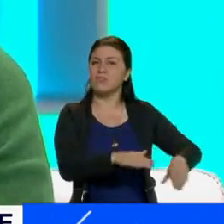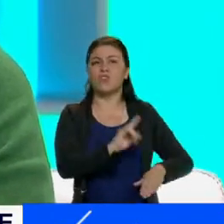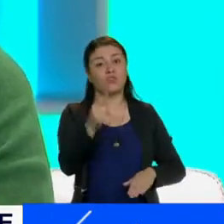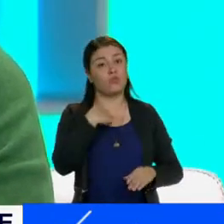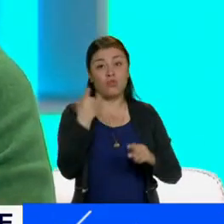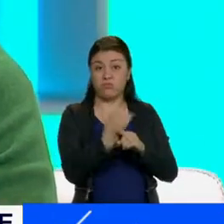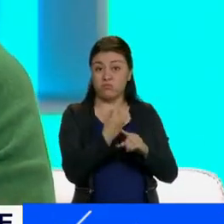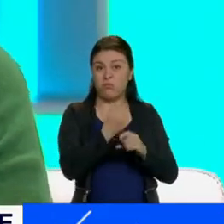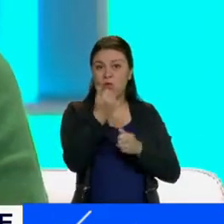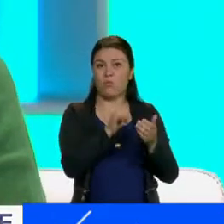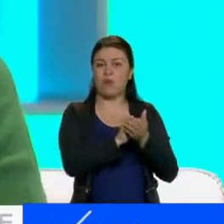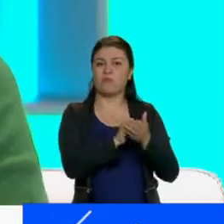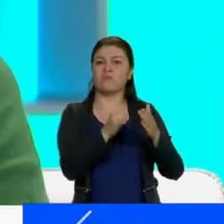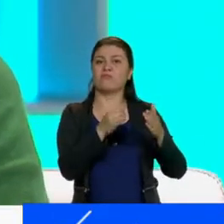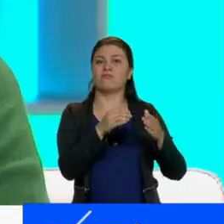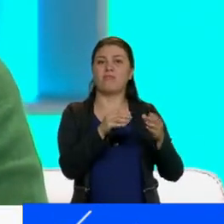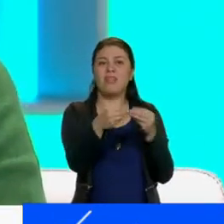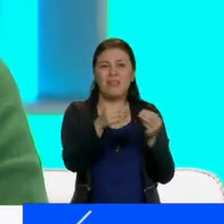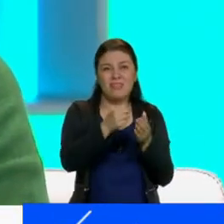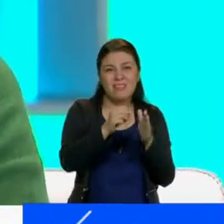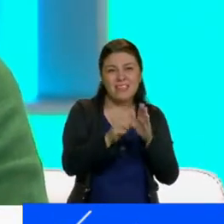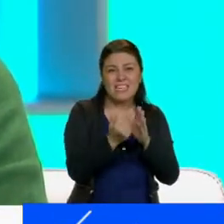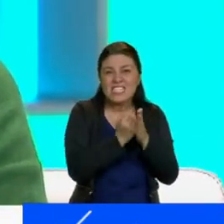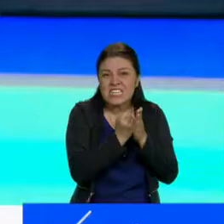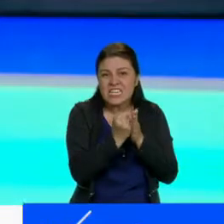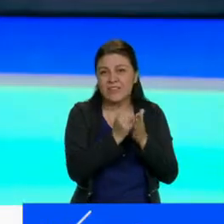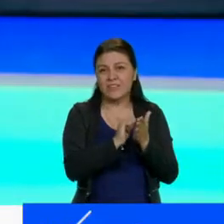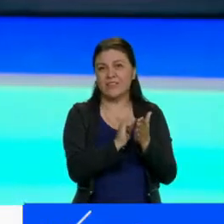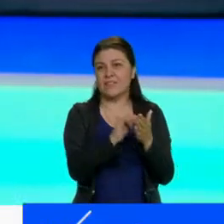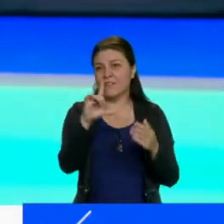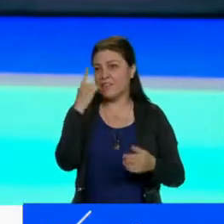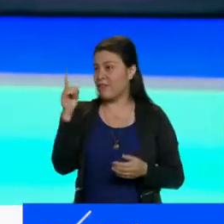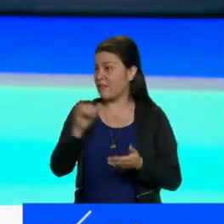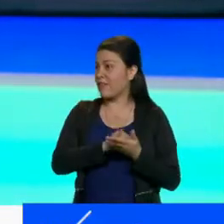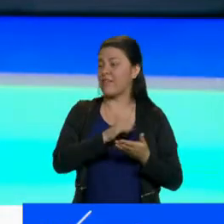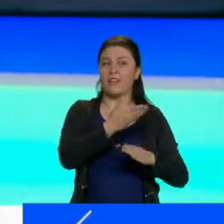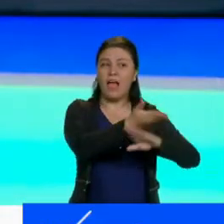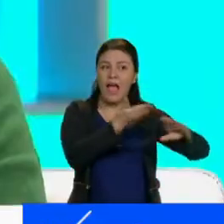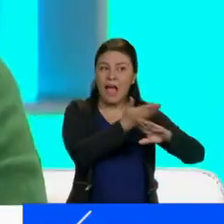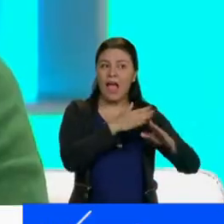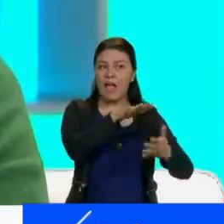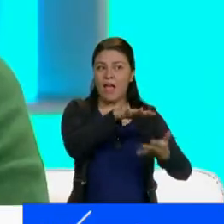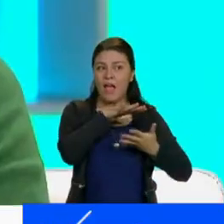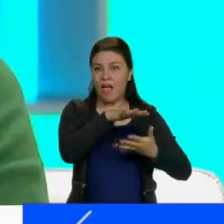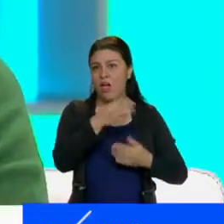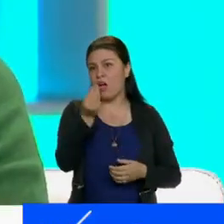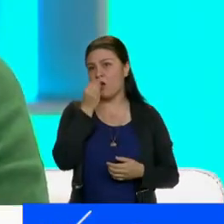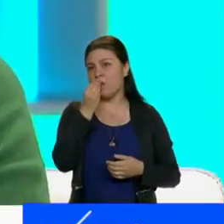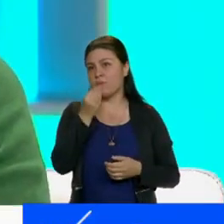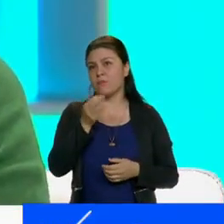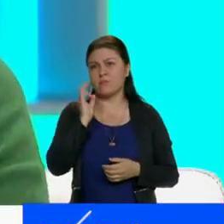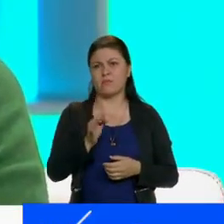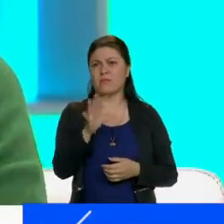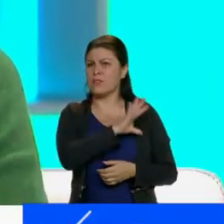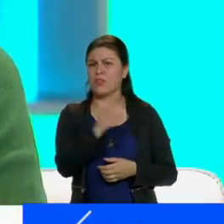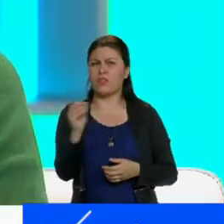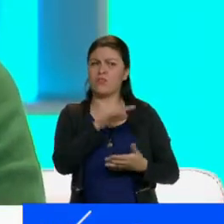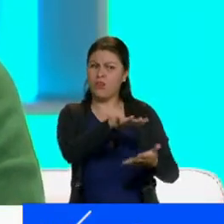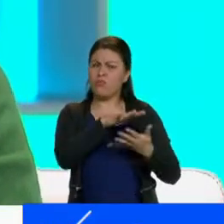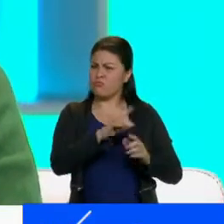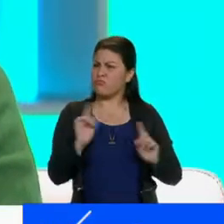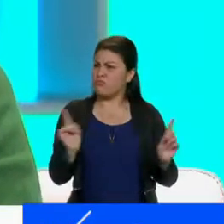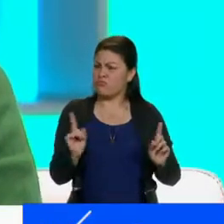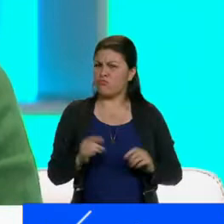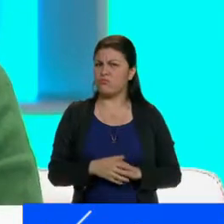utilizo icopor, he disminuido. O sea, ¿usted no pide domicilios? Pido, pero no todos vienen en icopor.